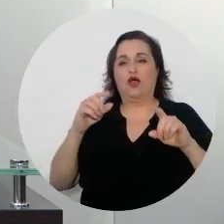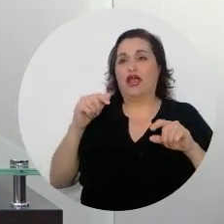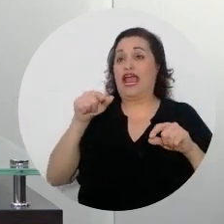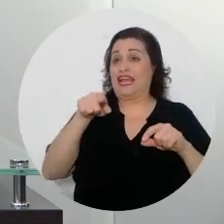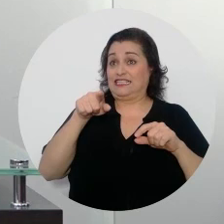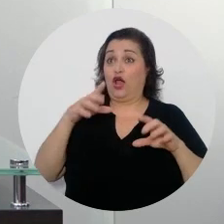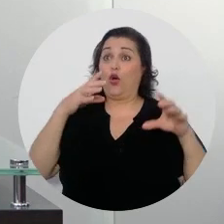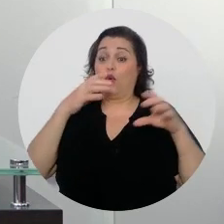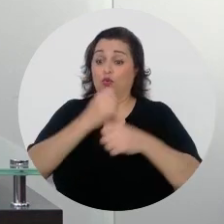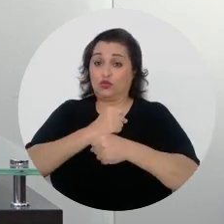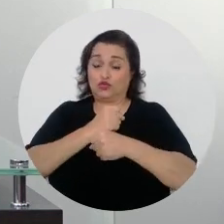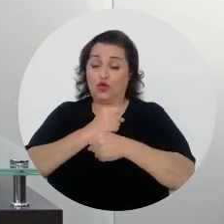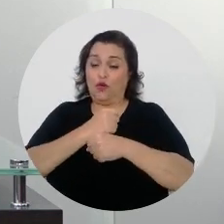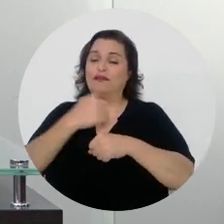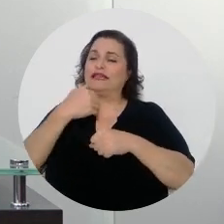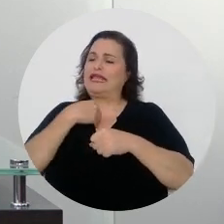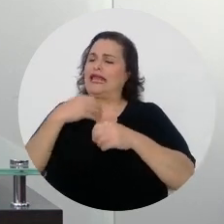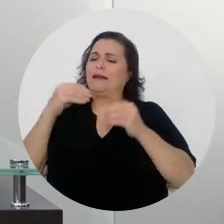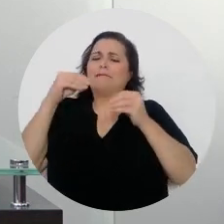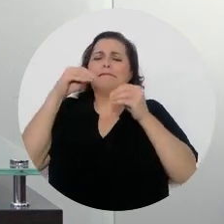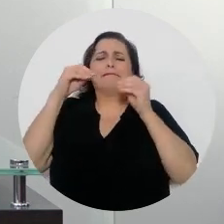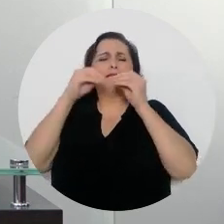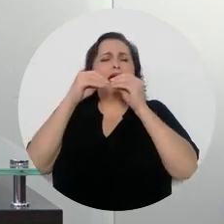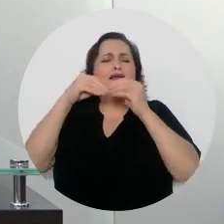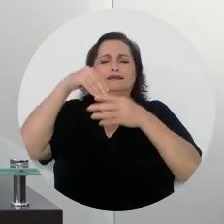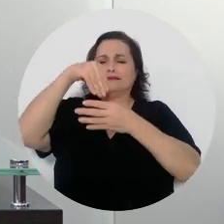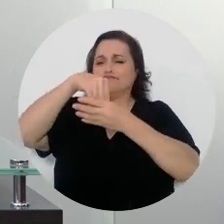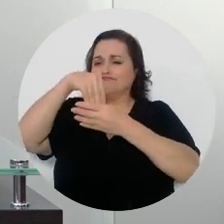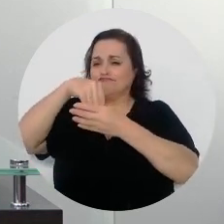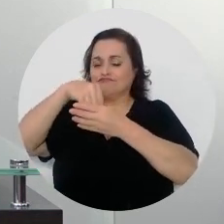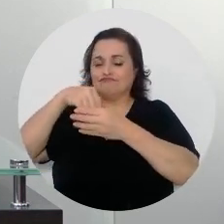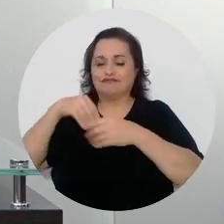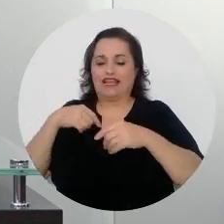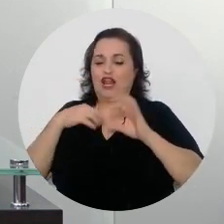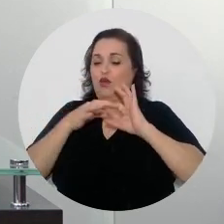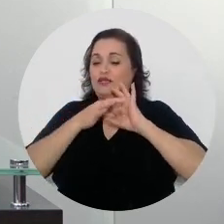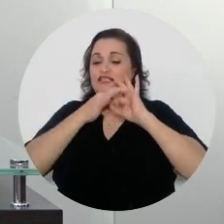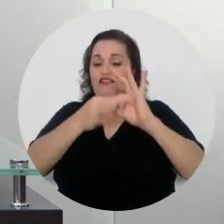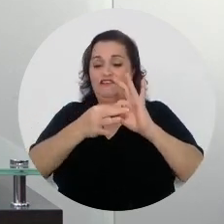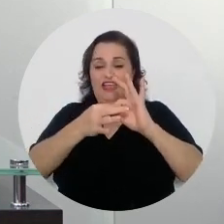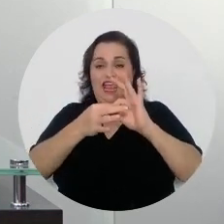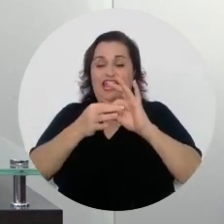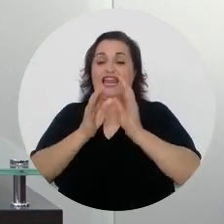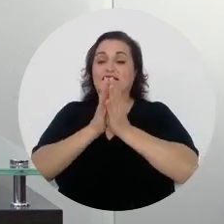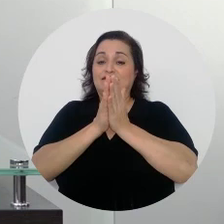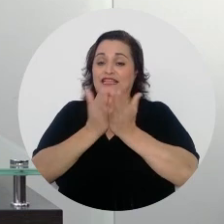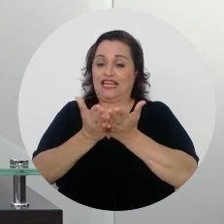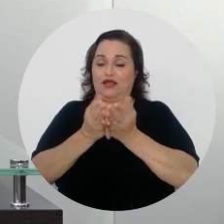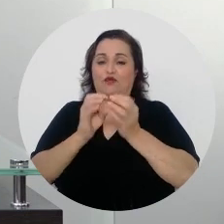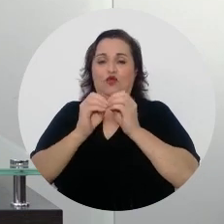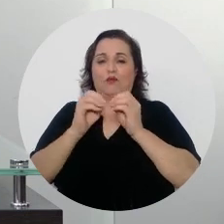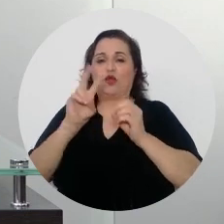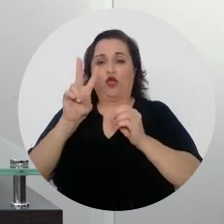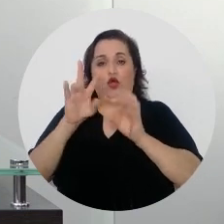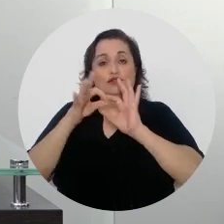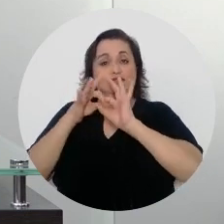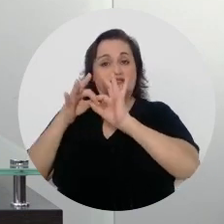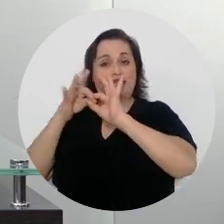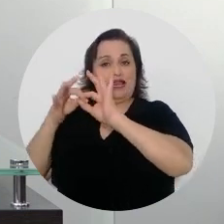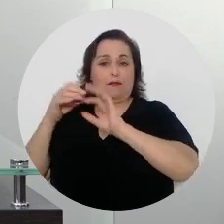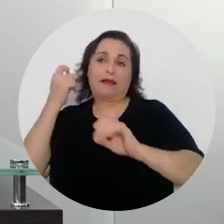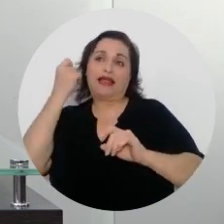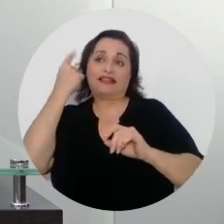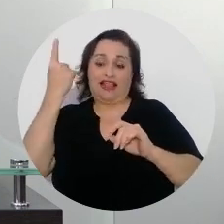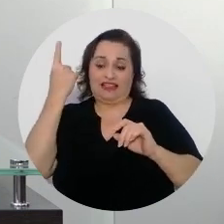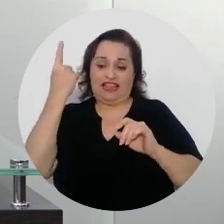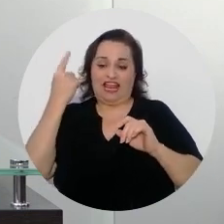representativa. Esta conclusión aborda un poco más de lo que se refiere este fascículo 2 de la serie